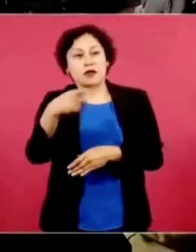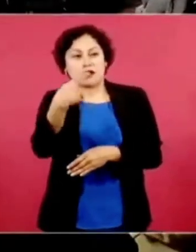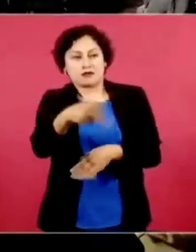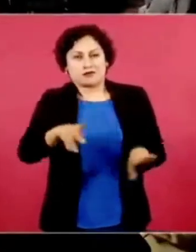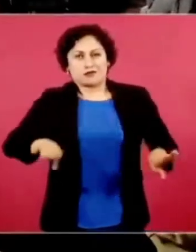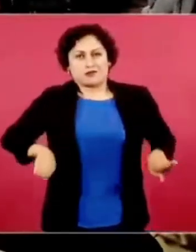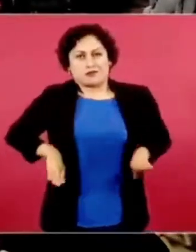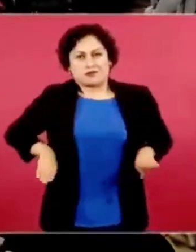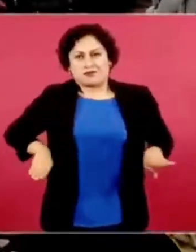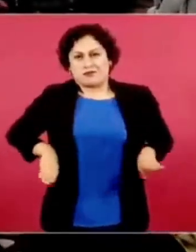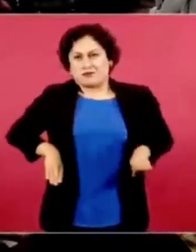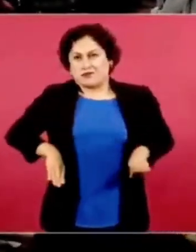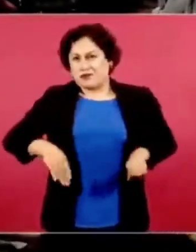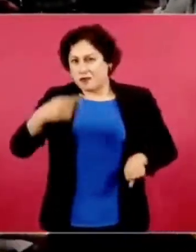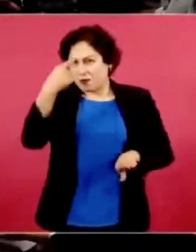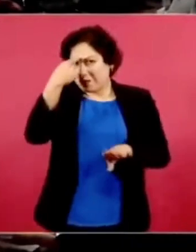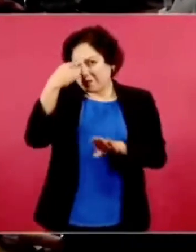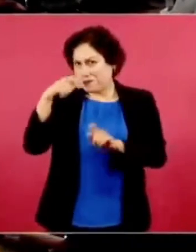Ahí no hay uno.